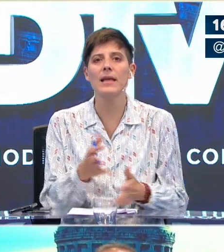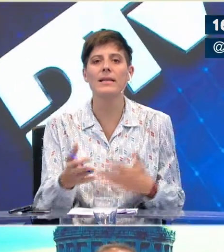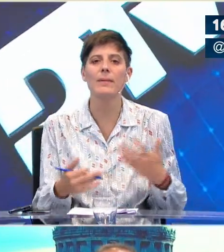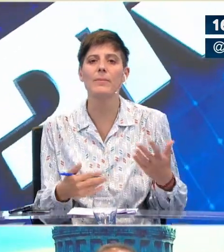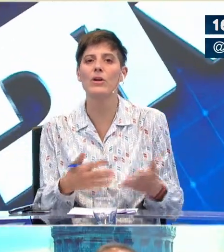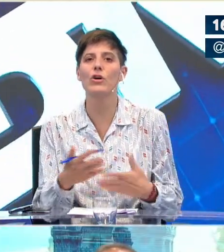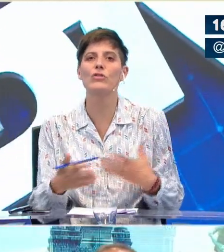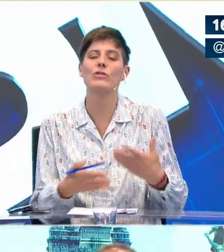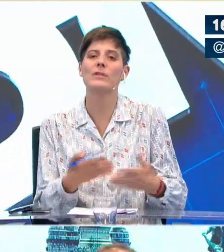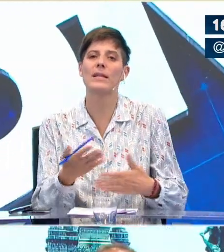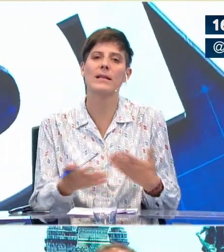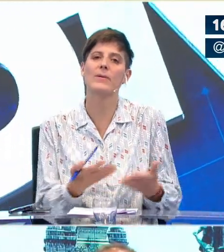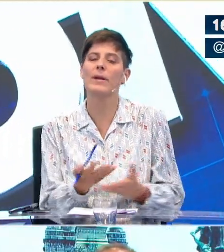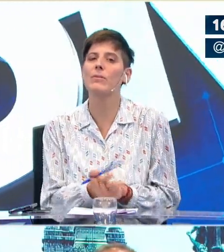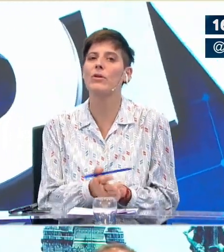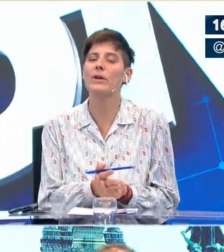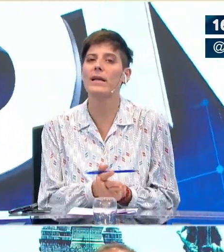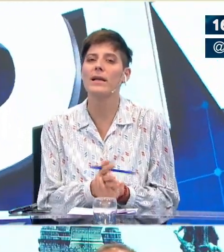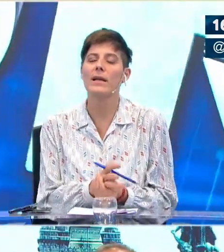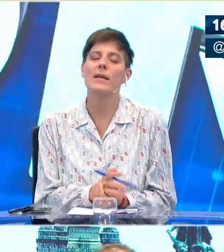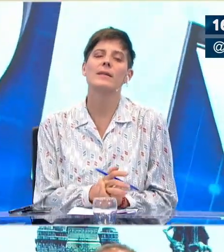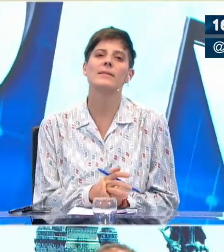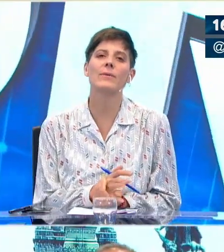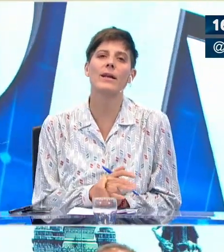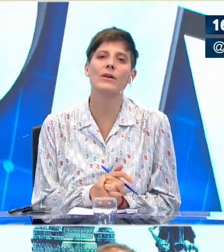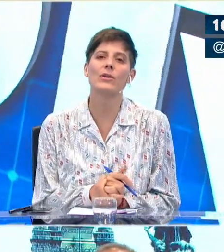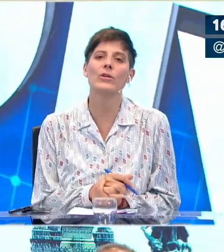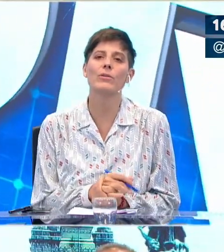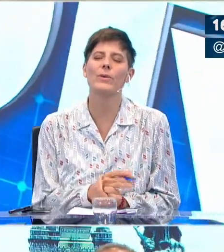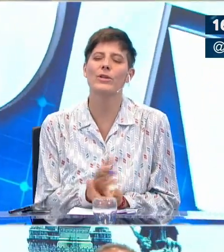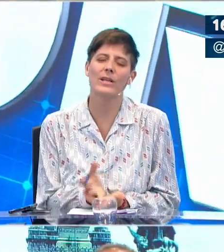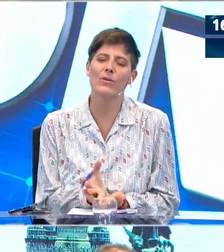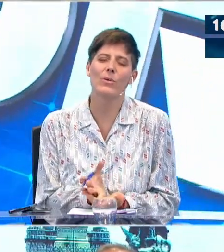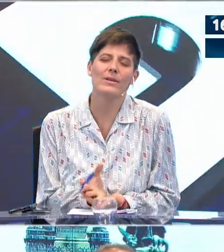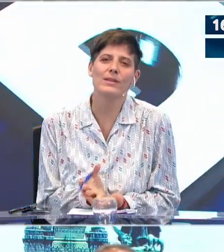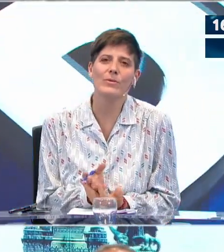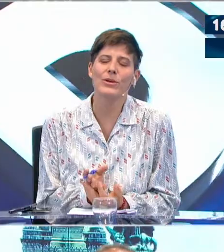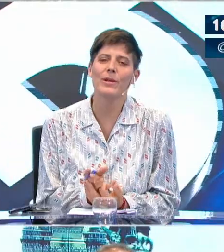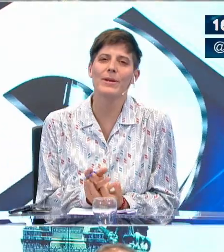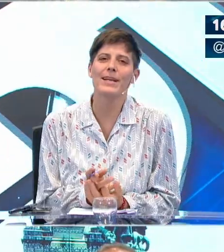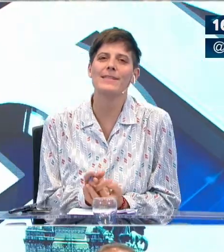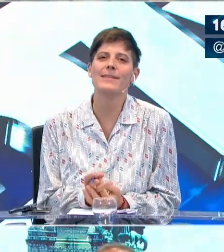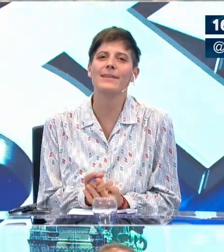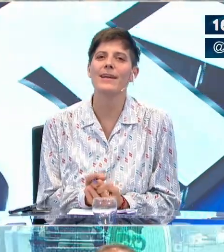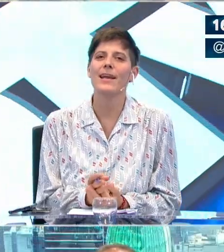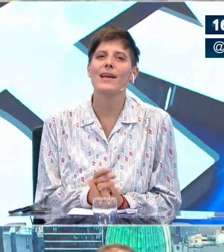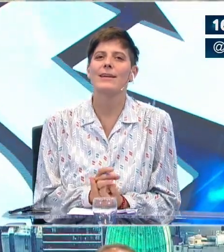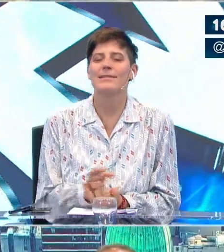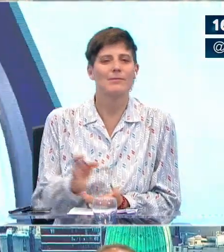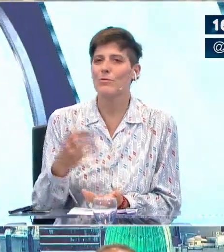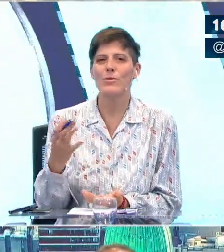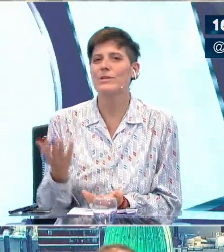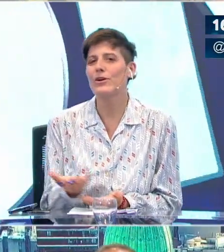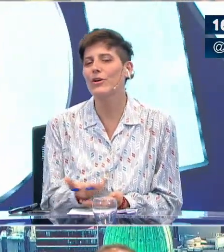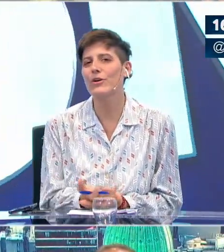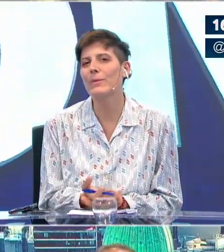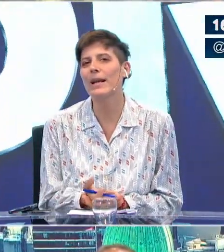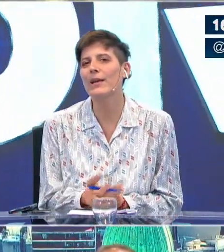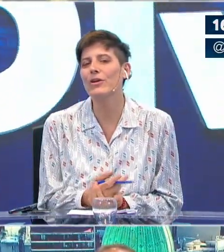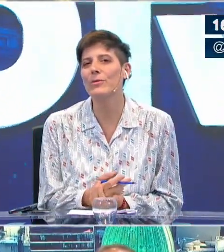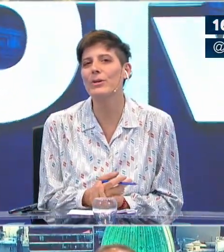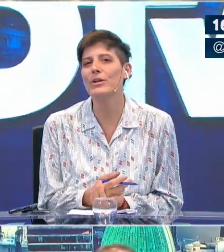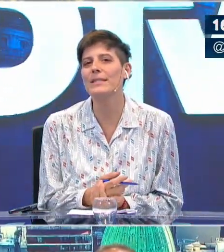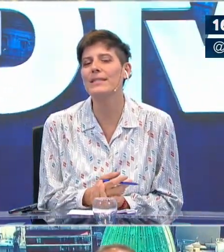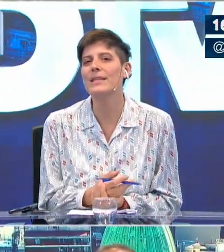Entonces ahí hay también otros andariveles por los que se va recorriendo. Pero teniendo en cuenta eso, bueno, también hay que decir... Un juicio